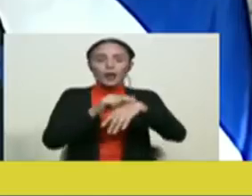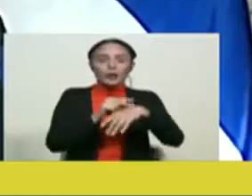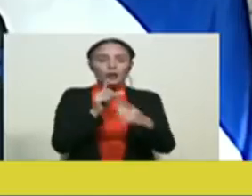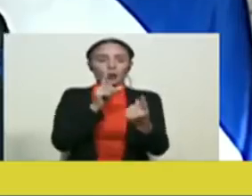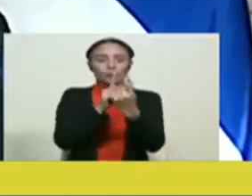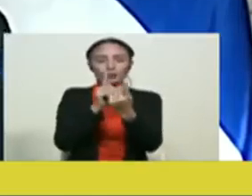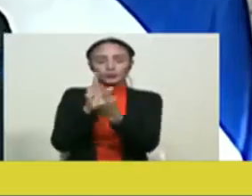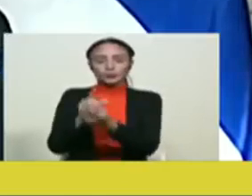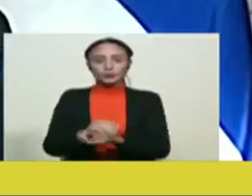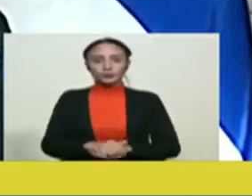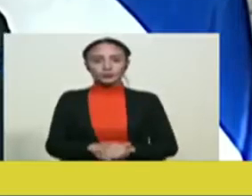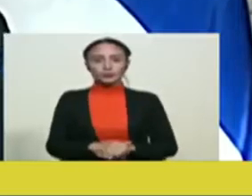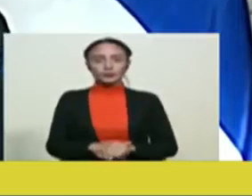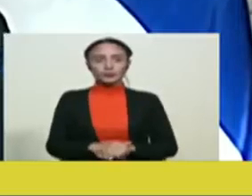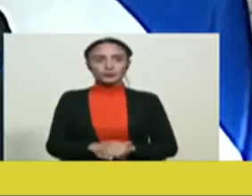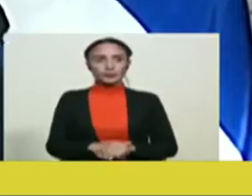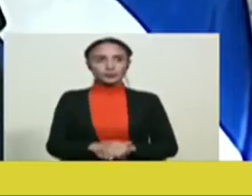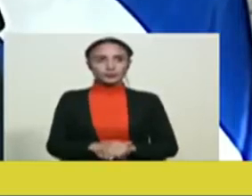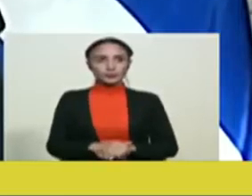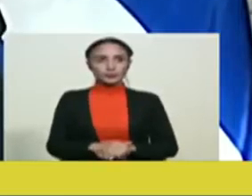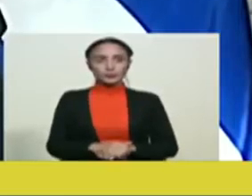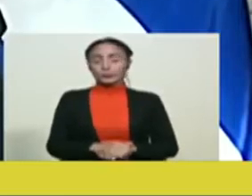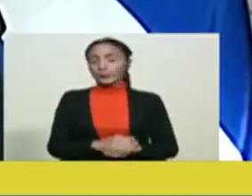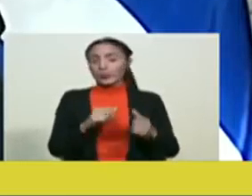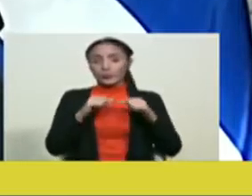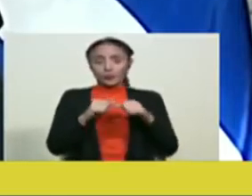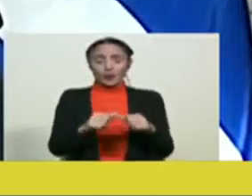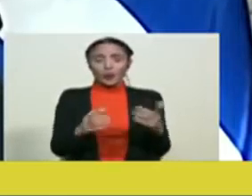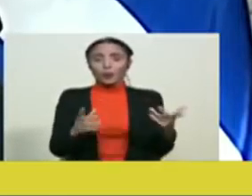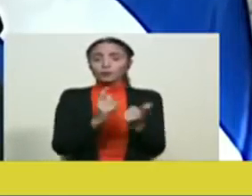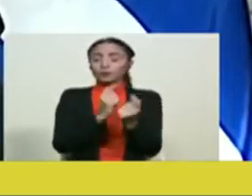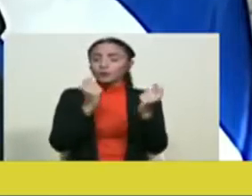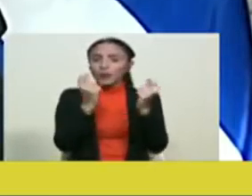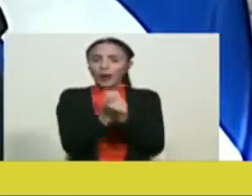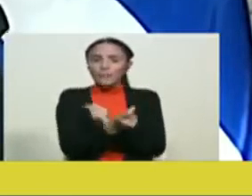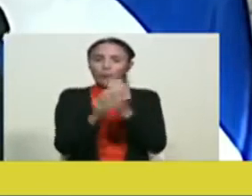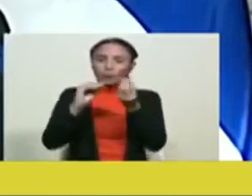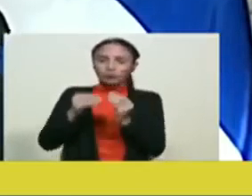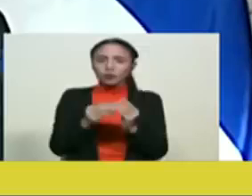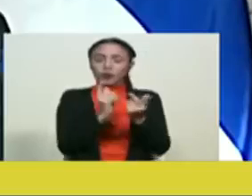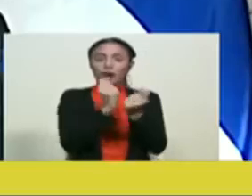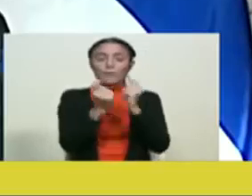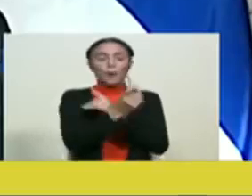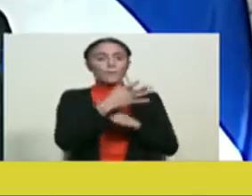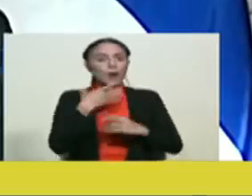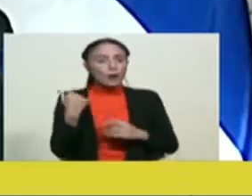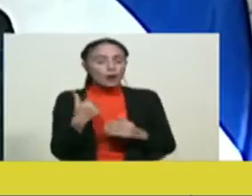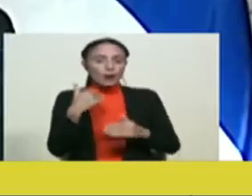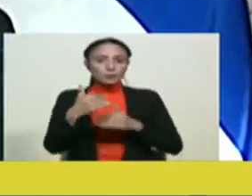josé martí consolidar renovar mejorar